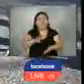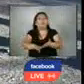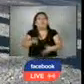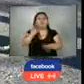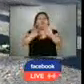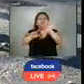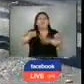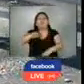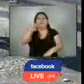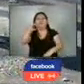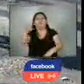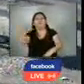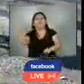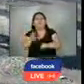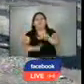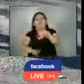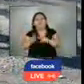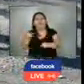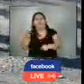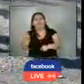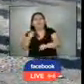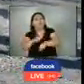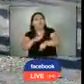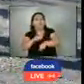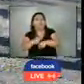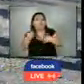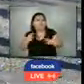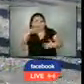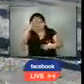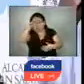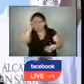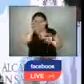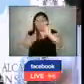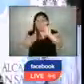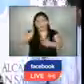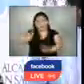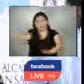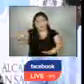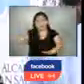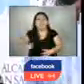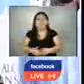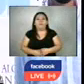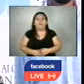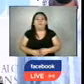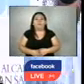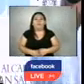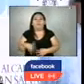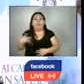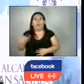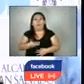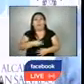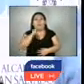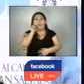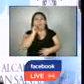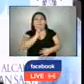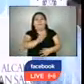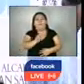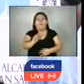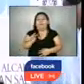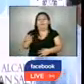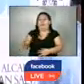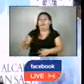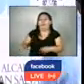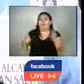8 millones de dólares y una duración de 6 meses. De todo el país, nosotros vemos transitar sobre San